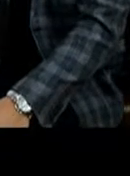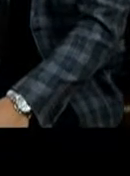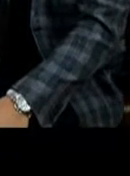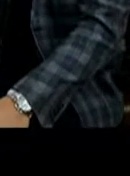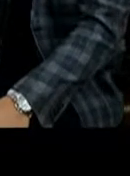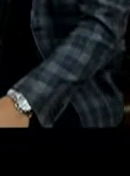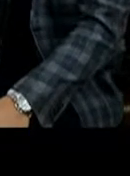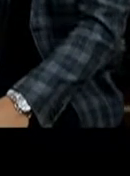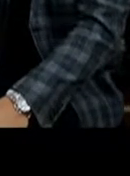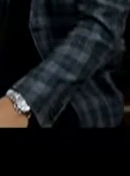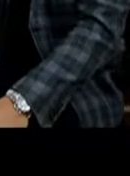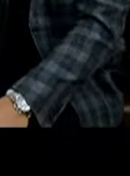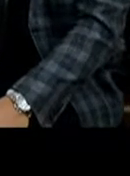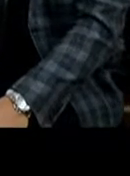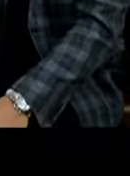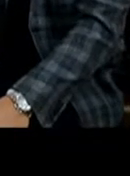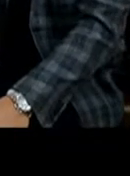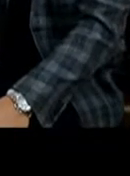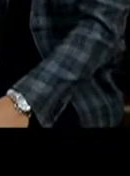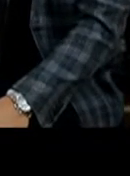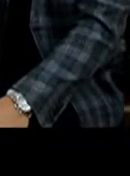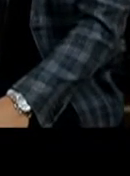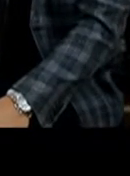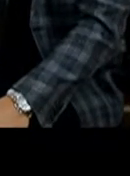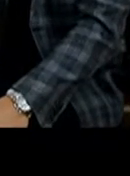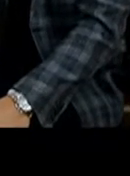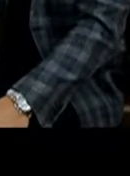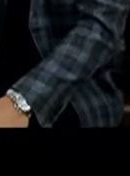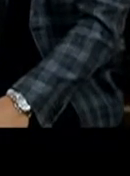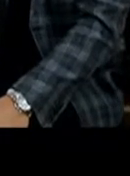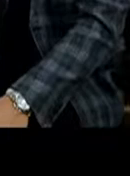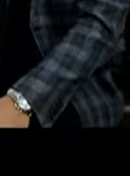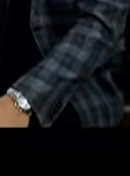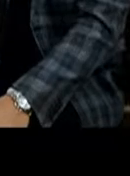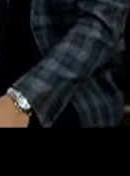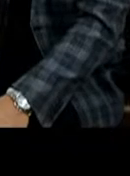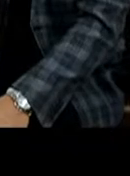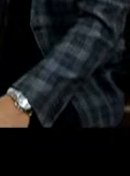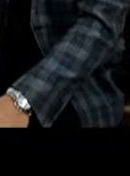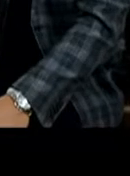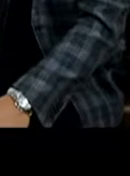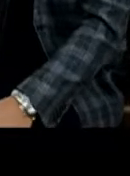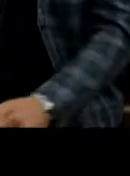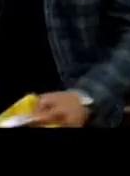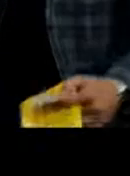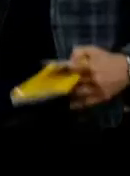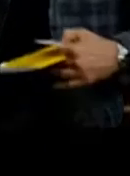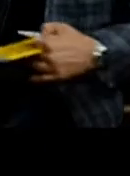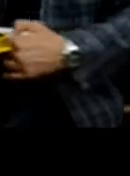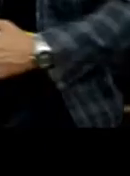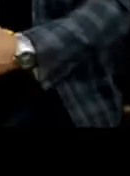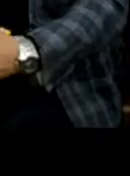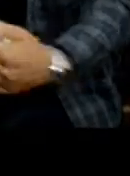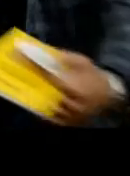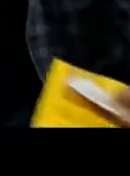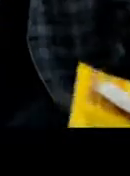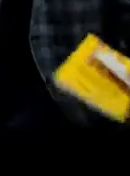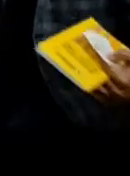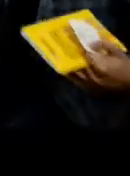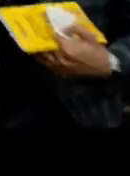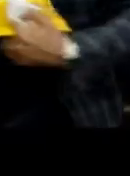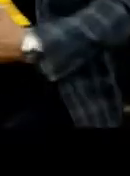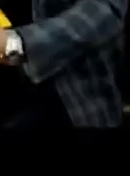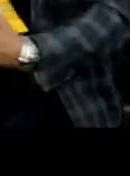conviven, qué alianzas crean entre la Secretaría de Cultura de Sao Paulo, del Estado de Sao Paulo, con el sector